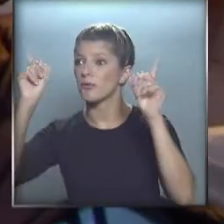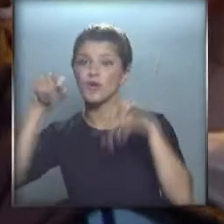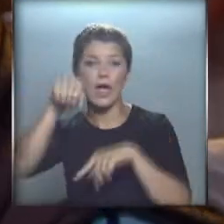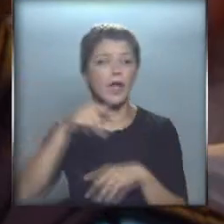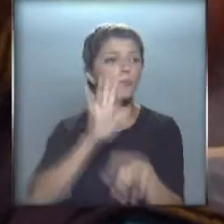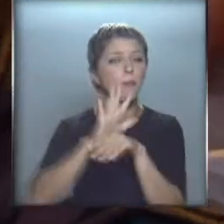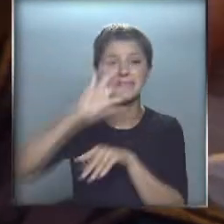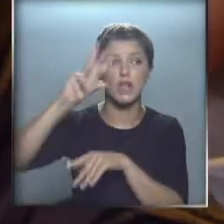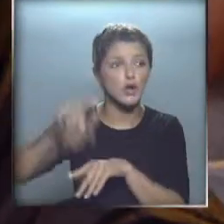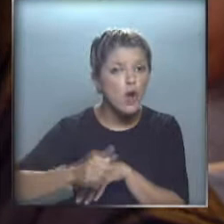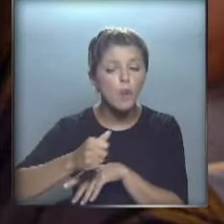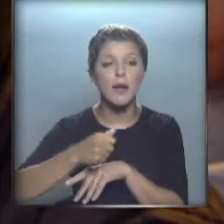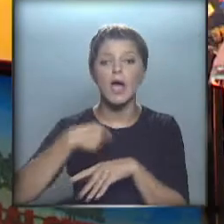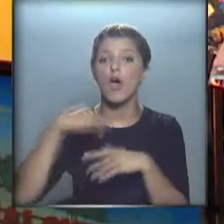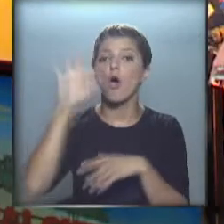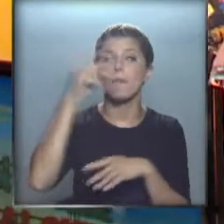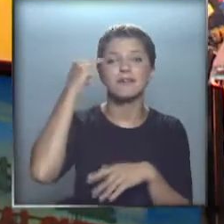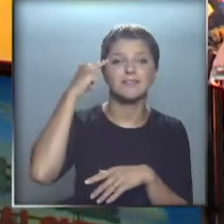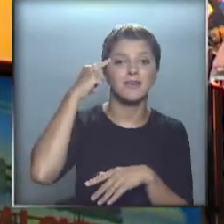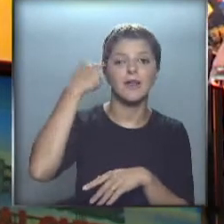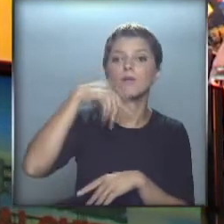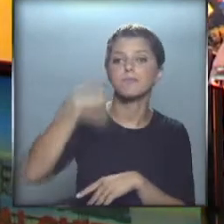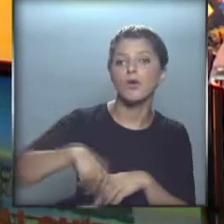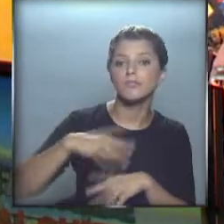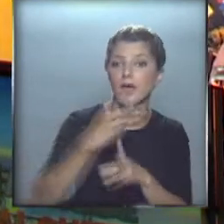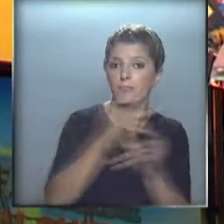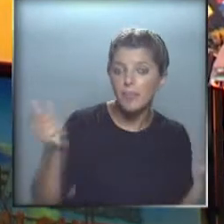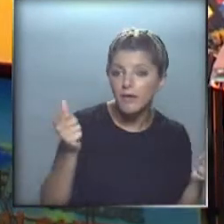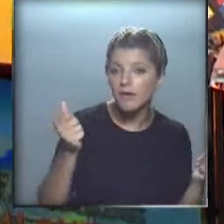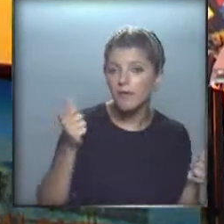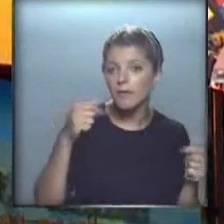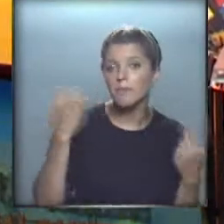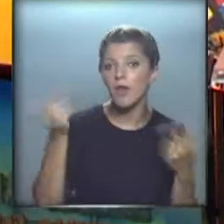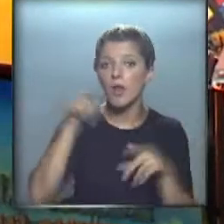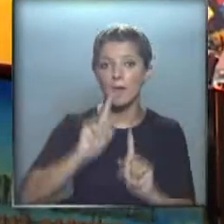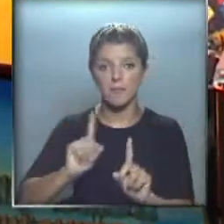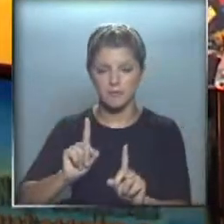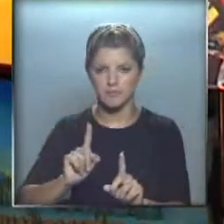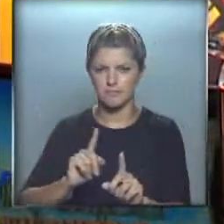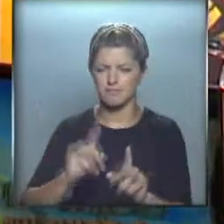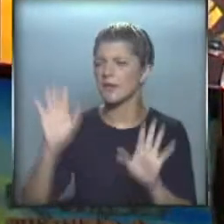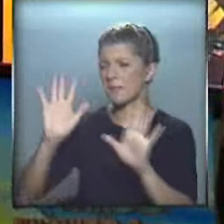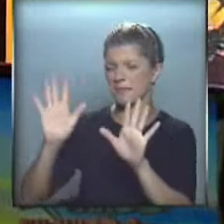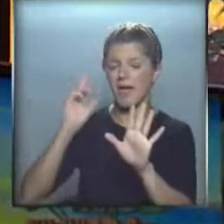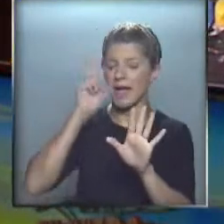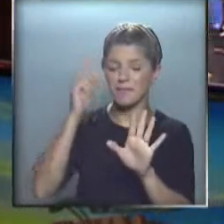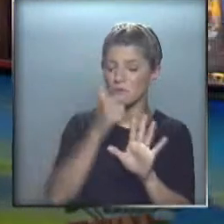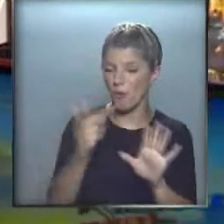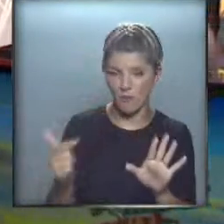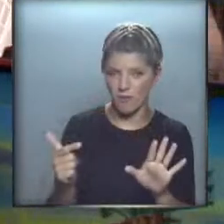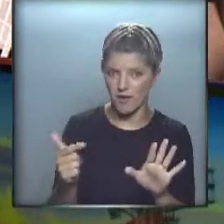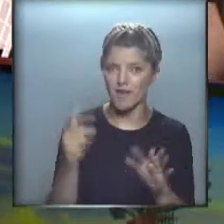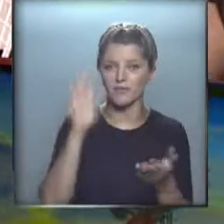que roban o creen que las cosas van a desaparecer pero son del colegio. Claro. Hay una falta de respeto tremendo, ¿no? Me parece, más allá de lo que